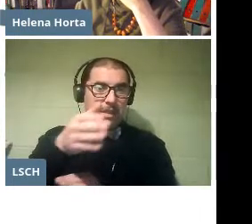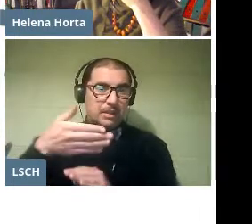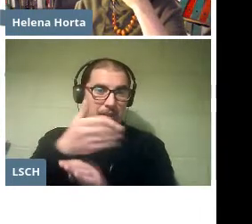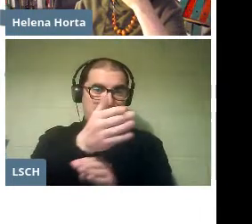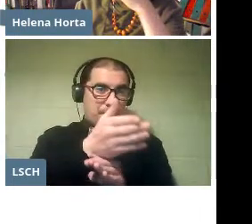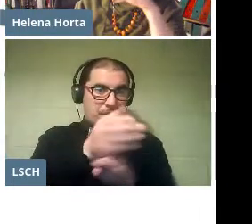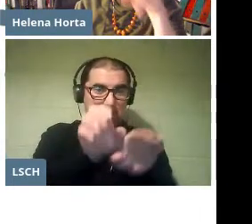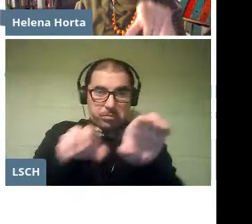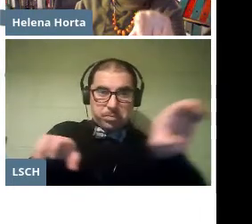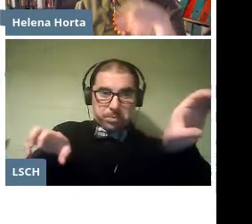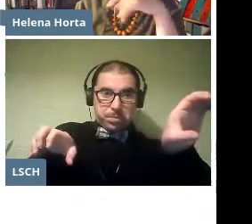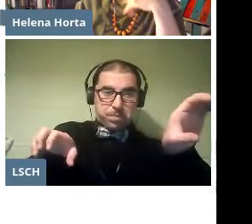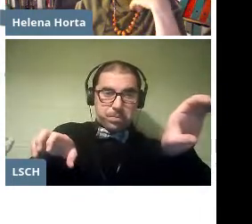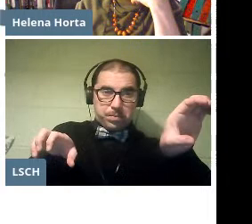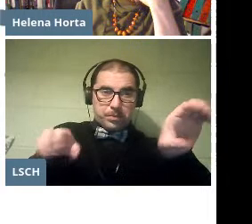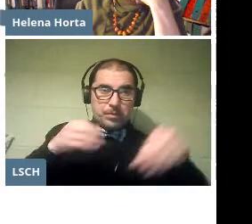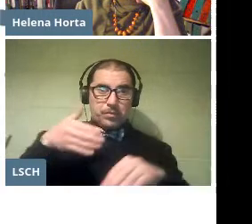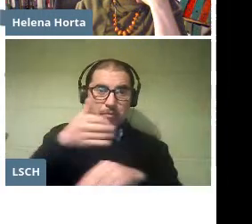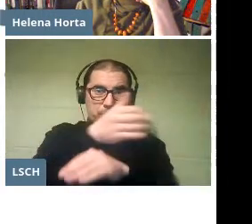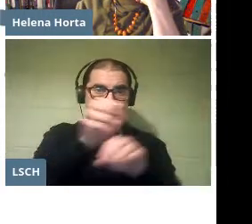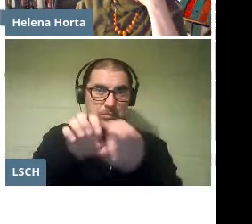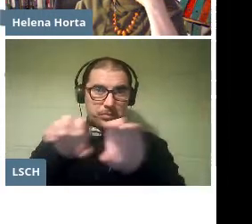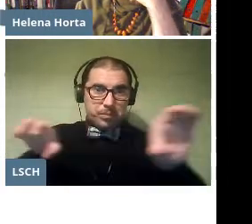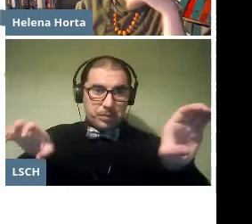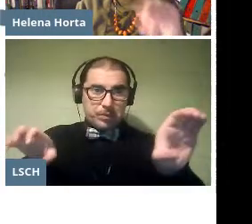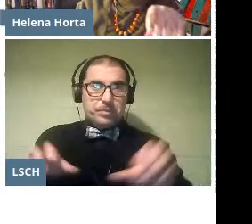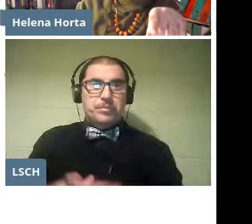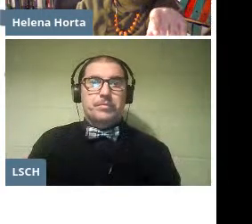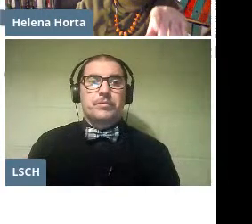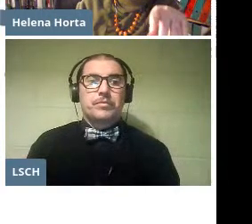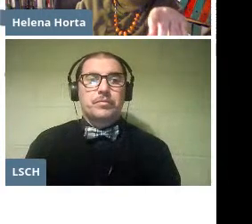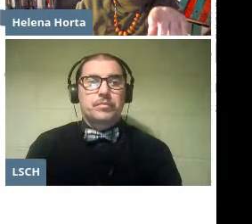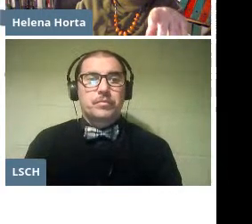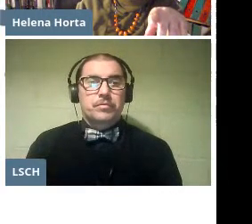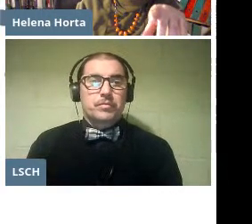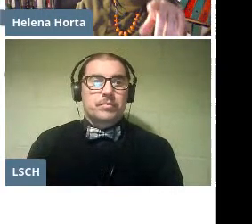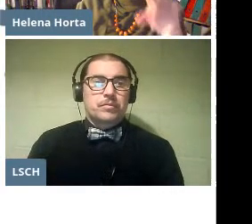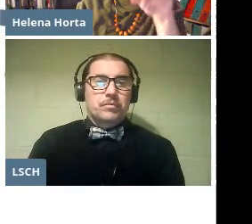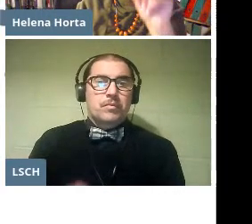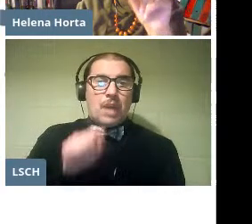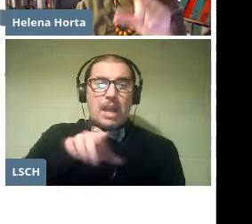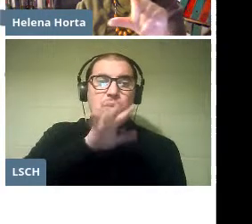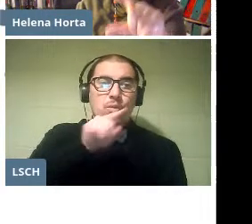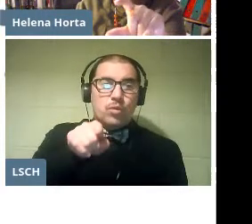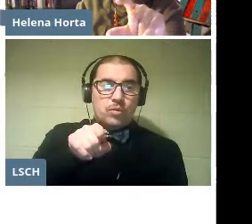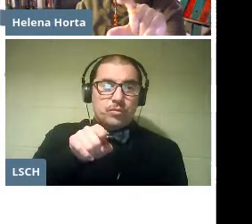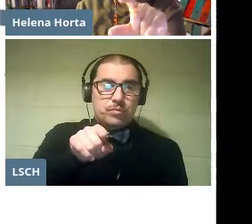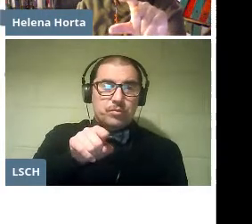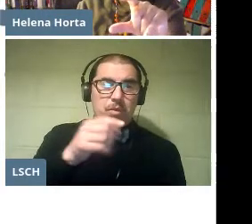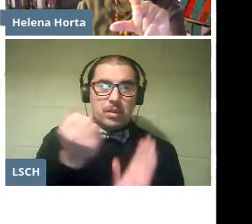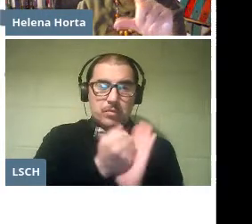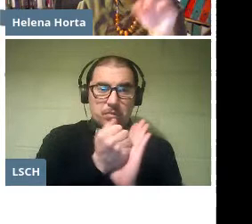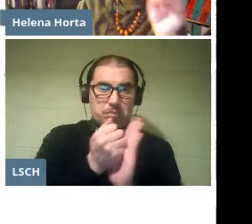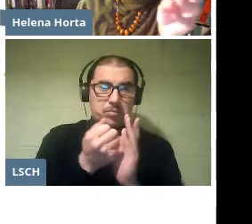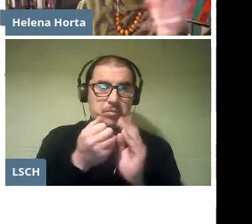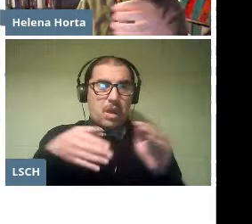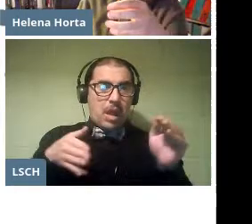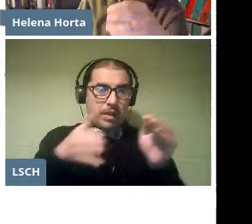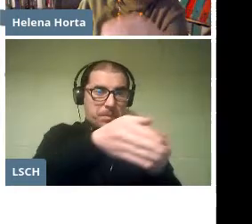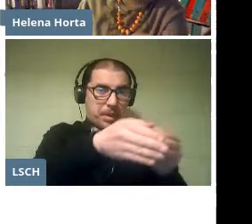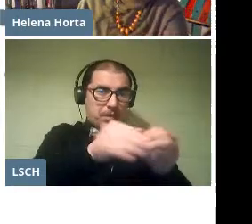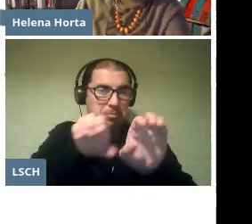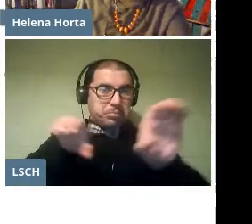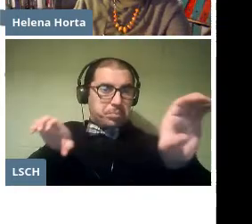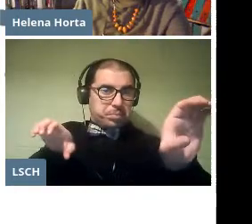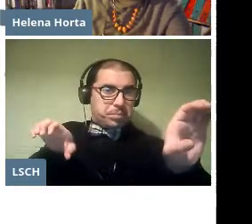bicéfala. En el caso de esa chuspa, se utilizó solamente el icono de esta serpiente bicéfala, pero